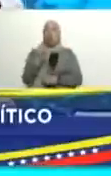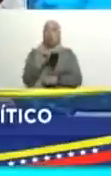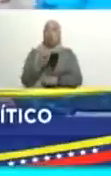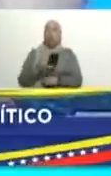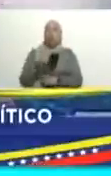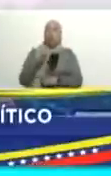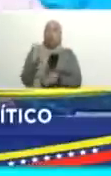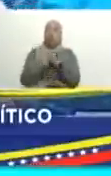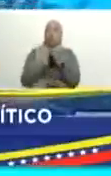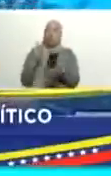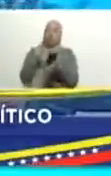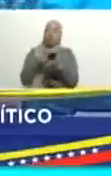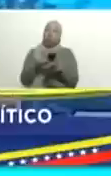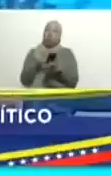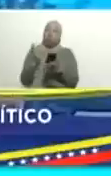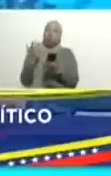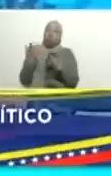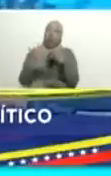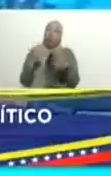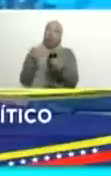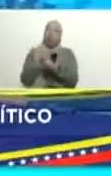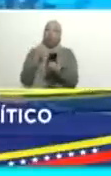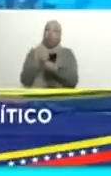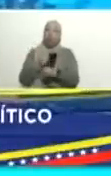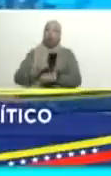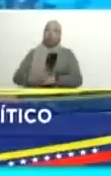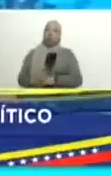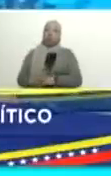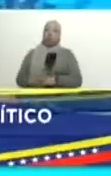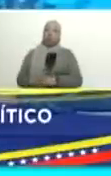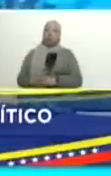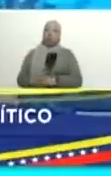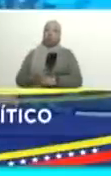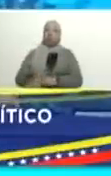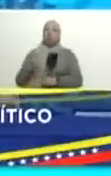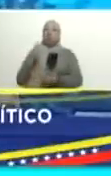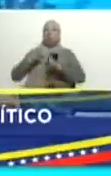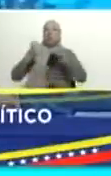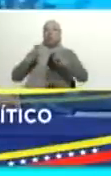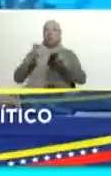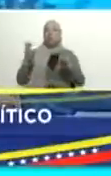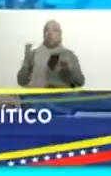porque así lo hemos sido en esta jornada de trabajo. El primer tema,